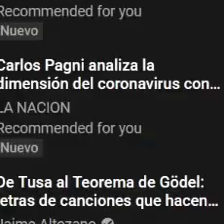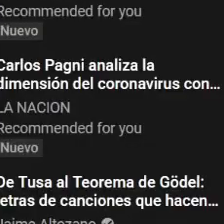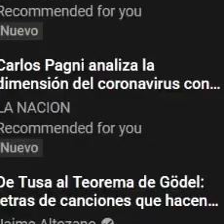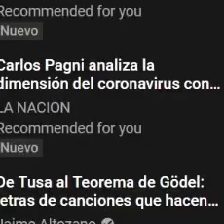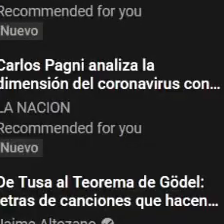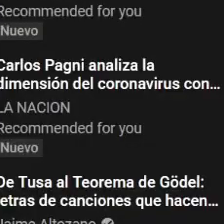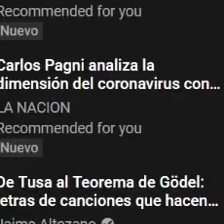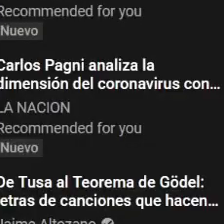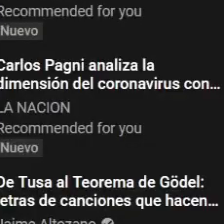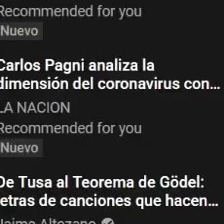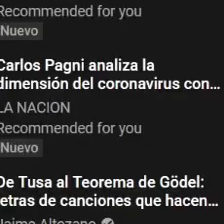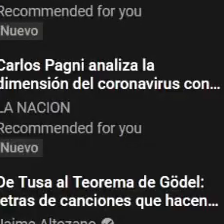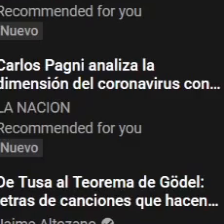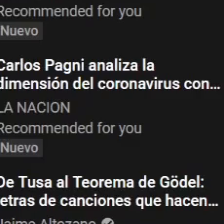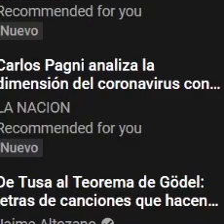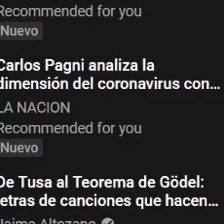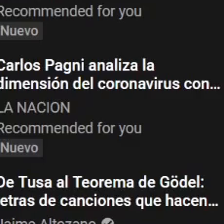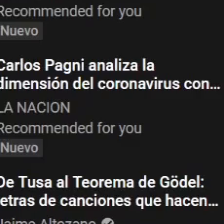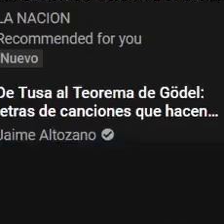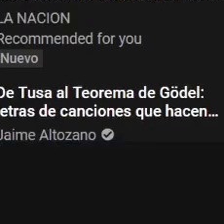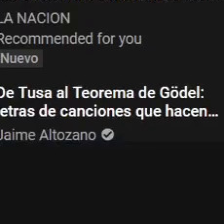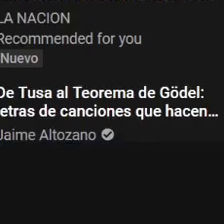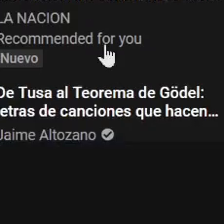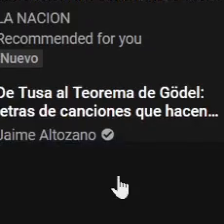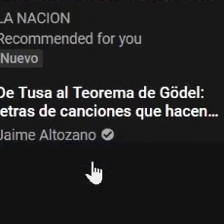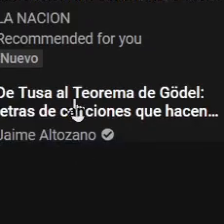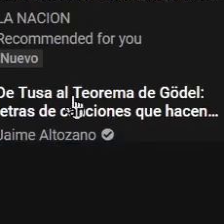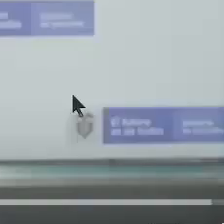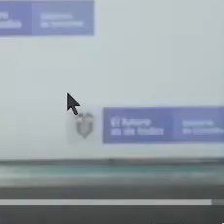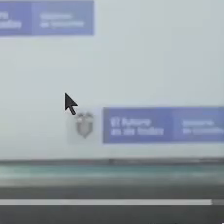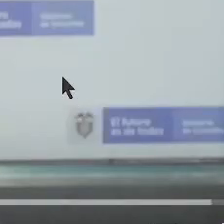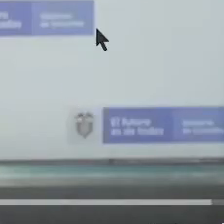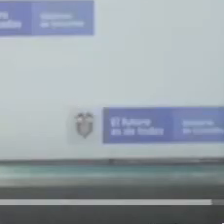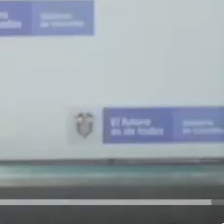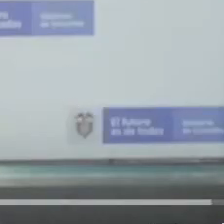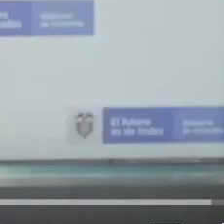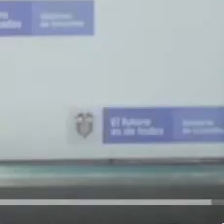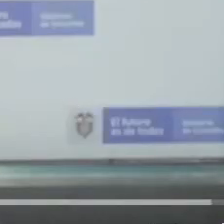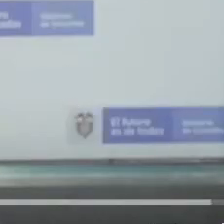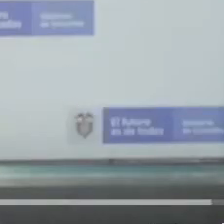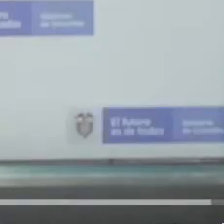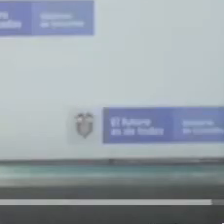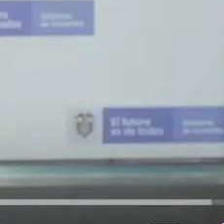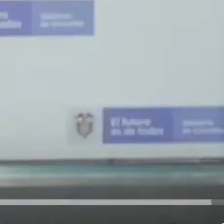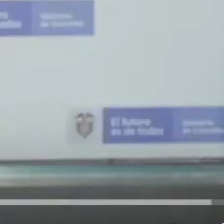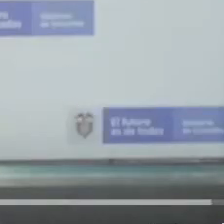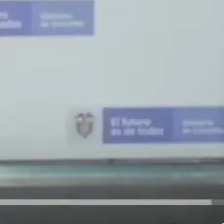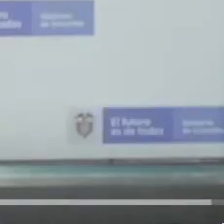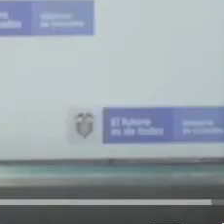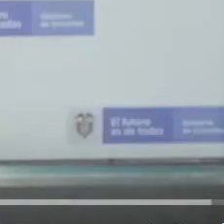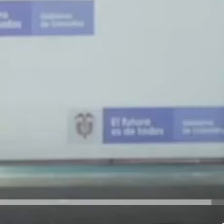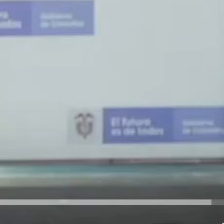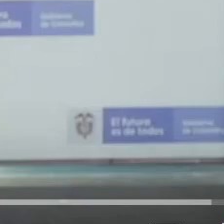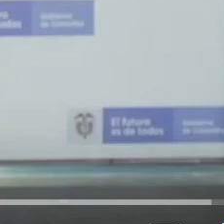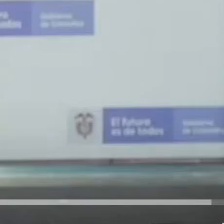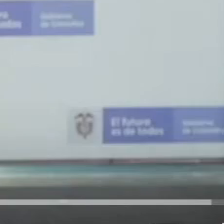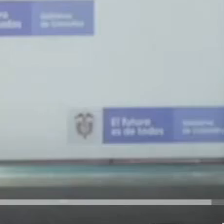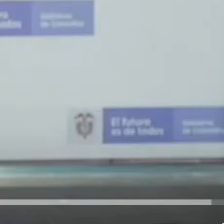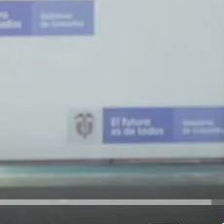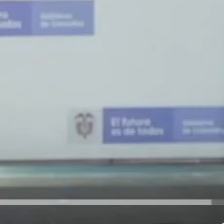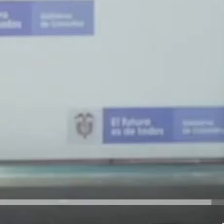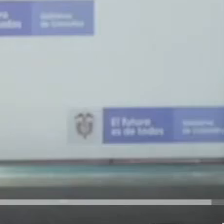a comenzar y dice así este vídeo lo a ir pasando sobre la marcha y vamos a irlo comentando